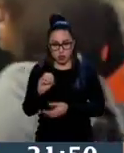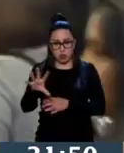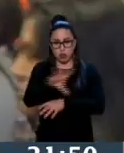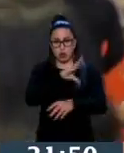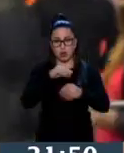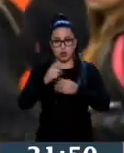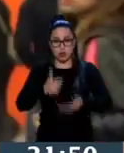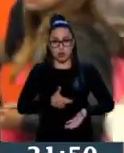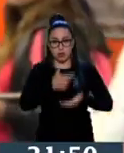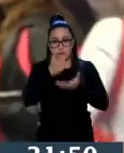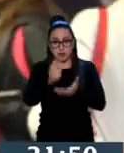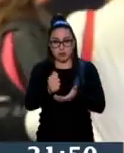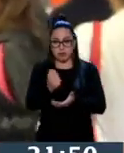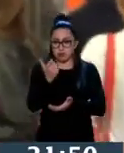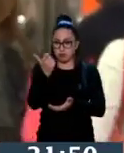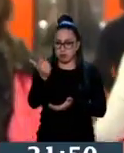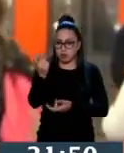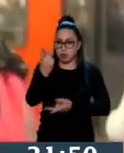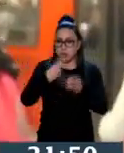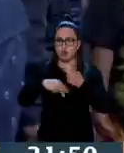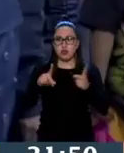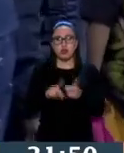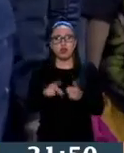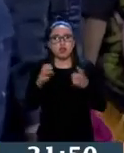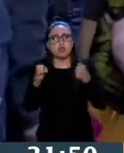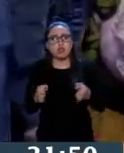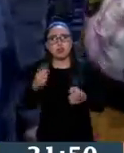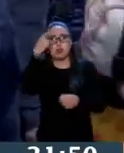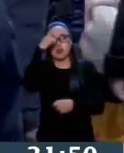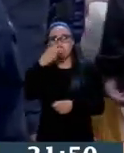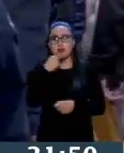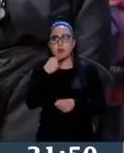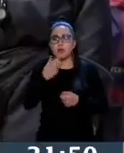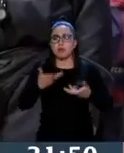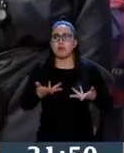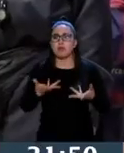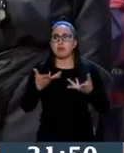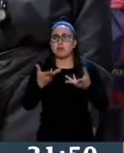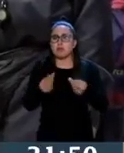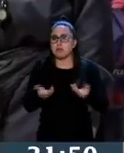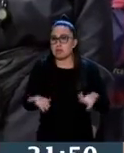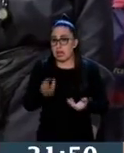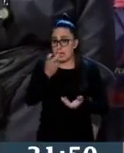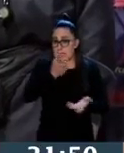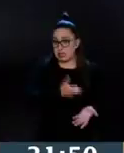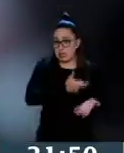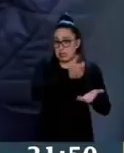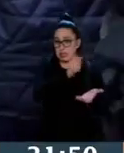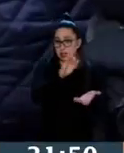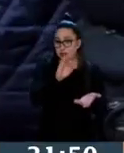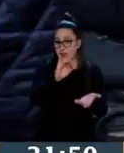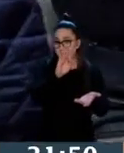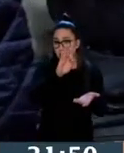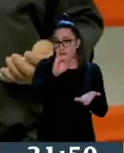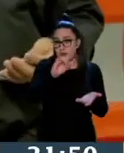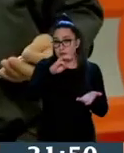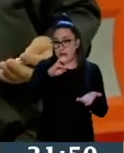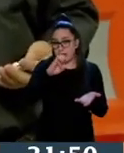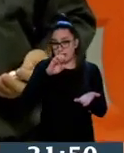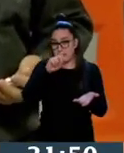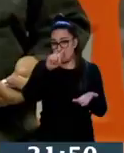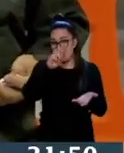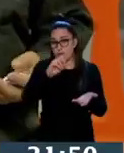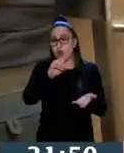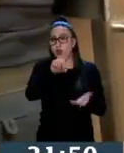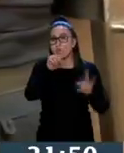recursos, hasta la fecha, no se sabe en qué fueron invertidos, ya que el objetivo era dirigirlo a obras y